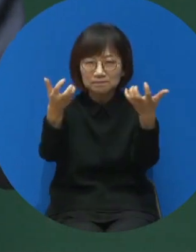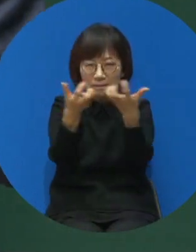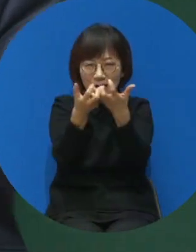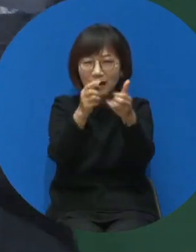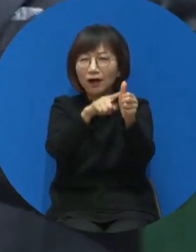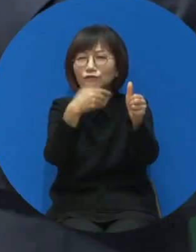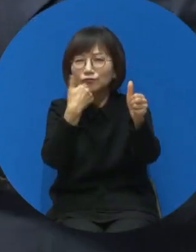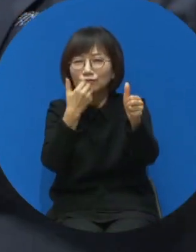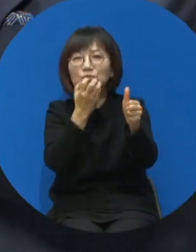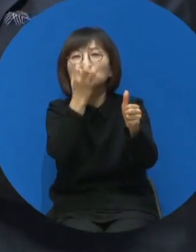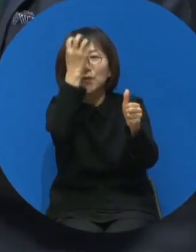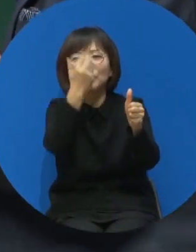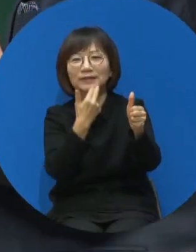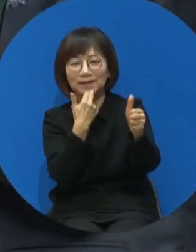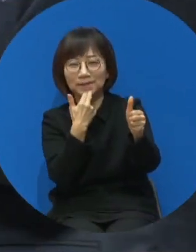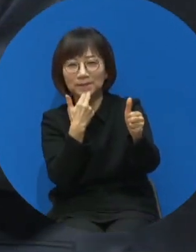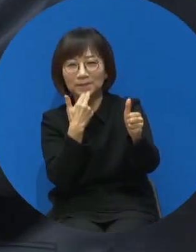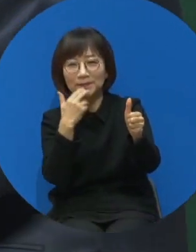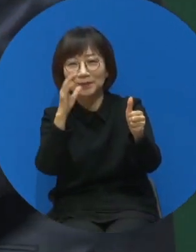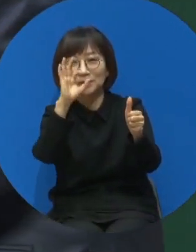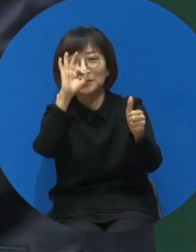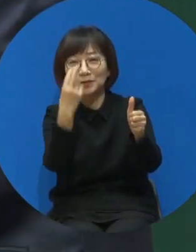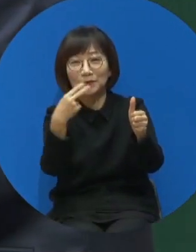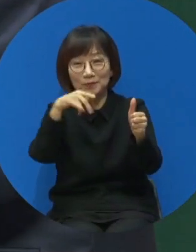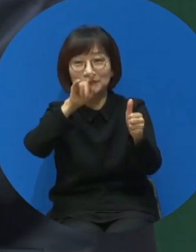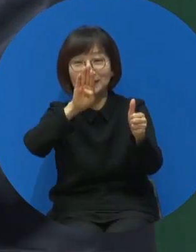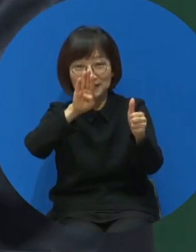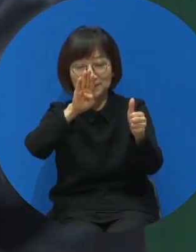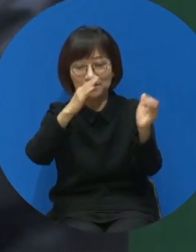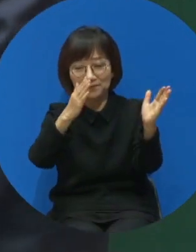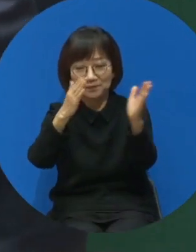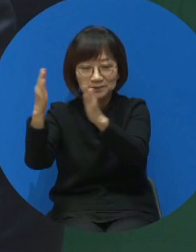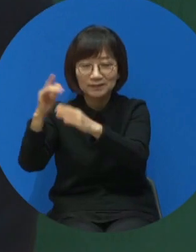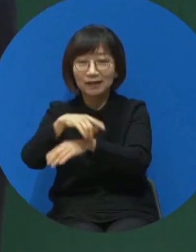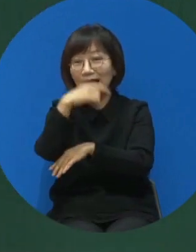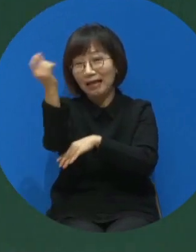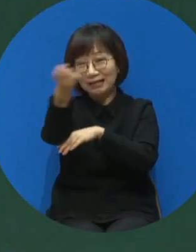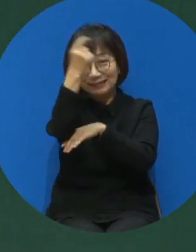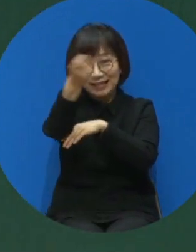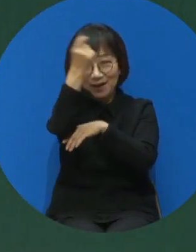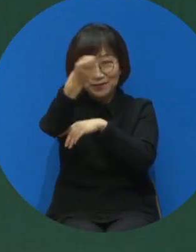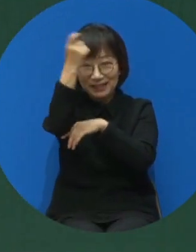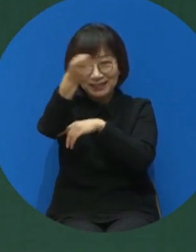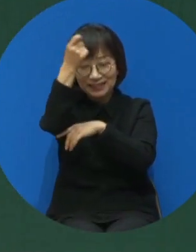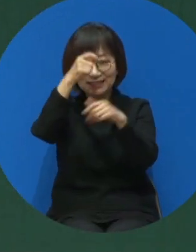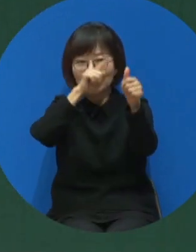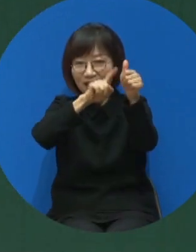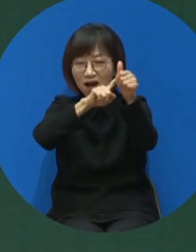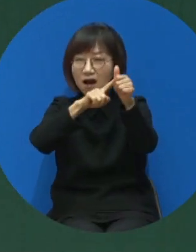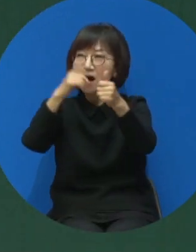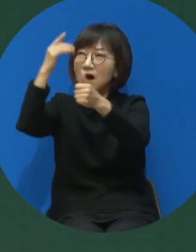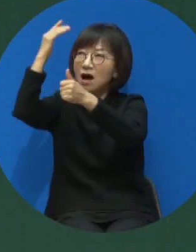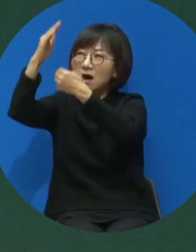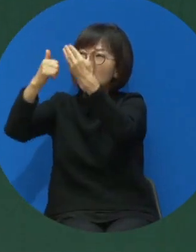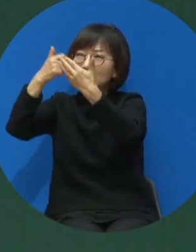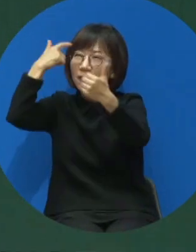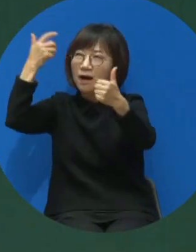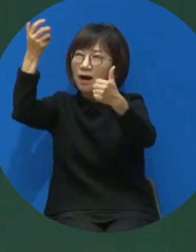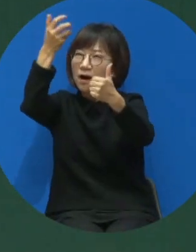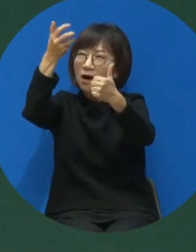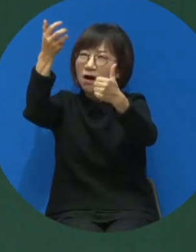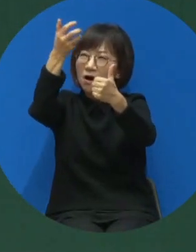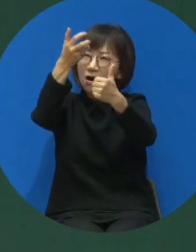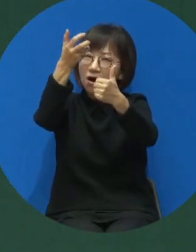josé que era un remanente fue así también si yo es indicando un dinero david fue lleno movido por el espíritu